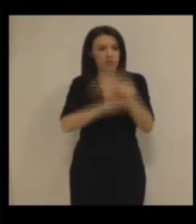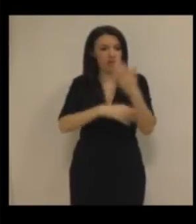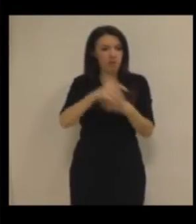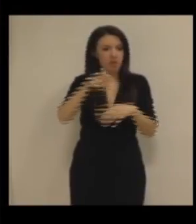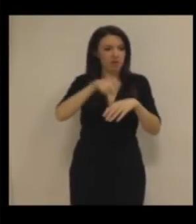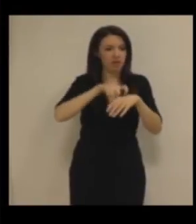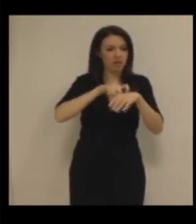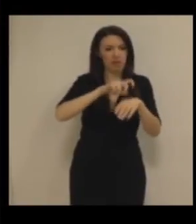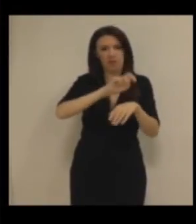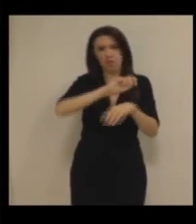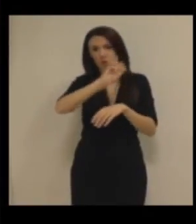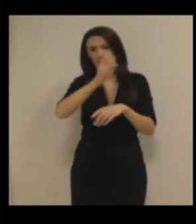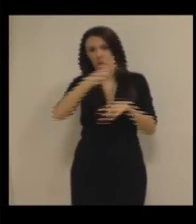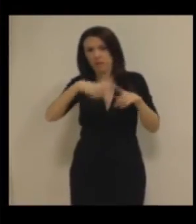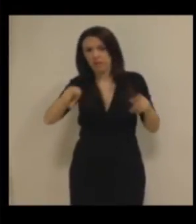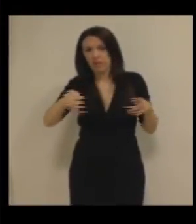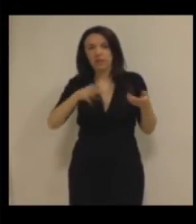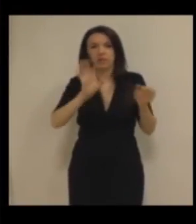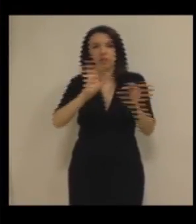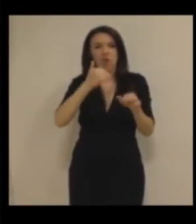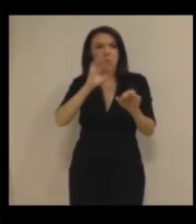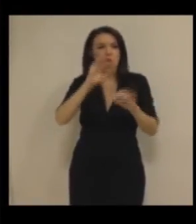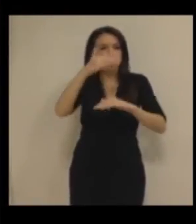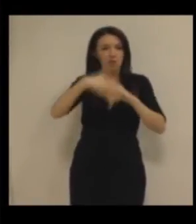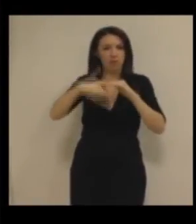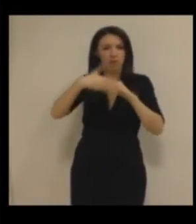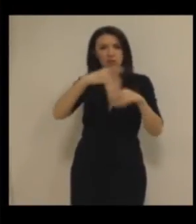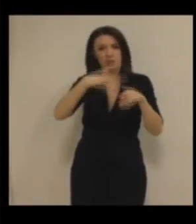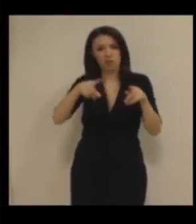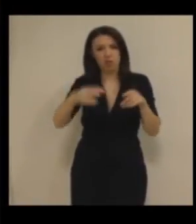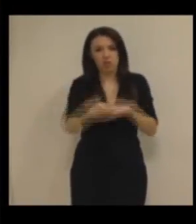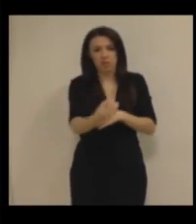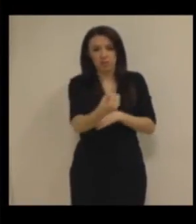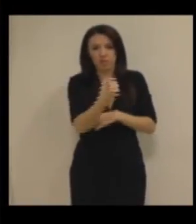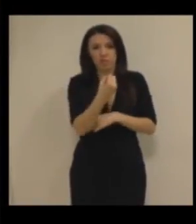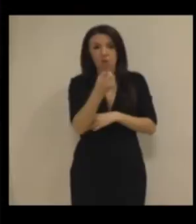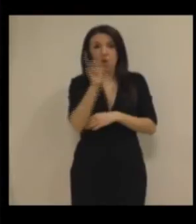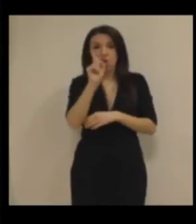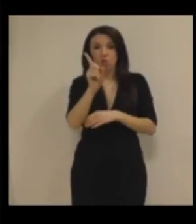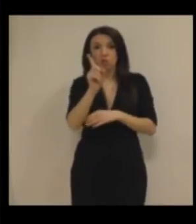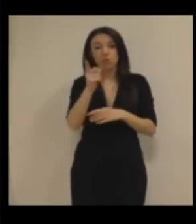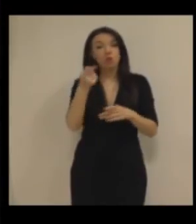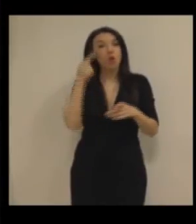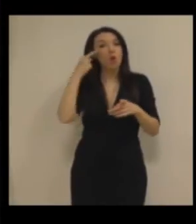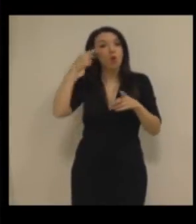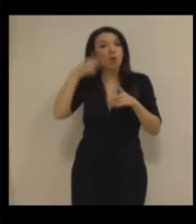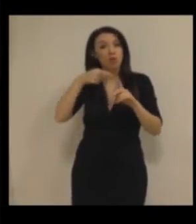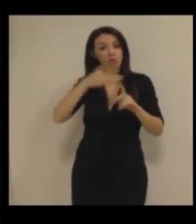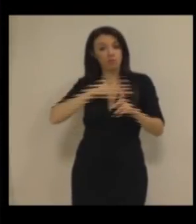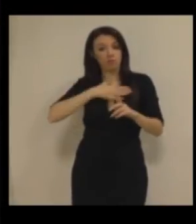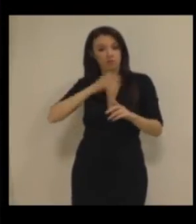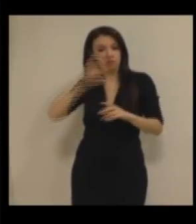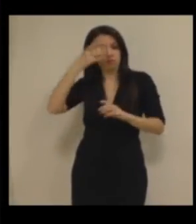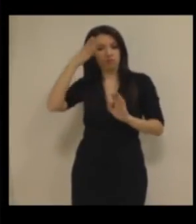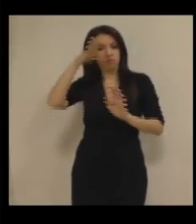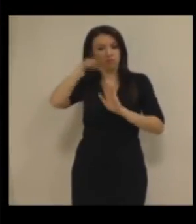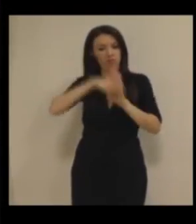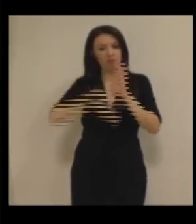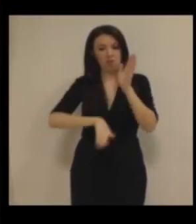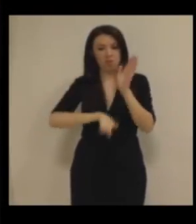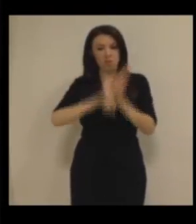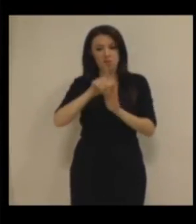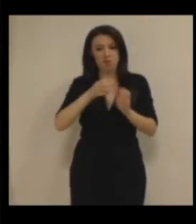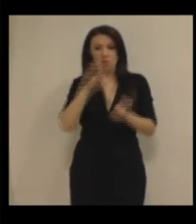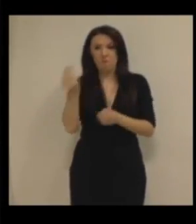discapacidad o limitaciones, dice, para no solo ampliar el potencial de la propia idea y del propio